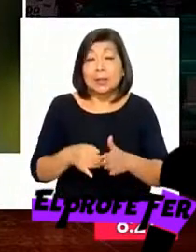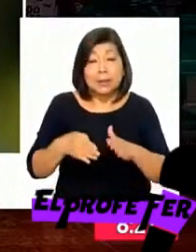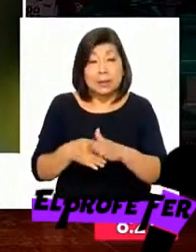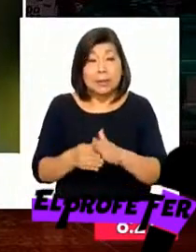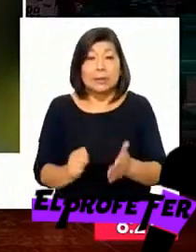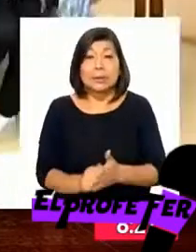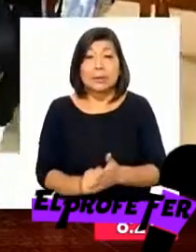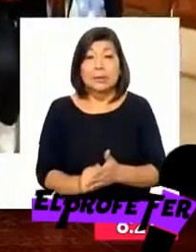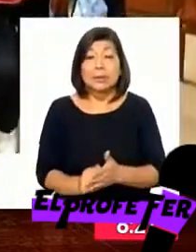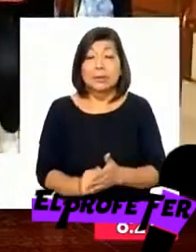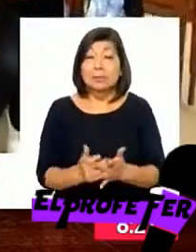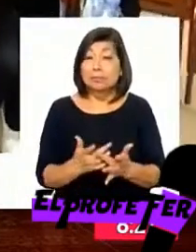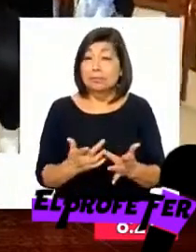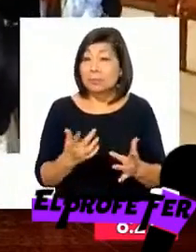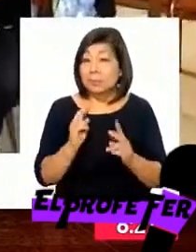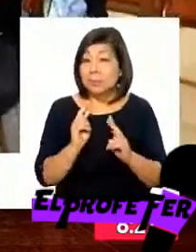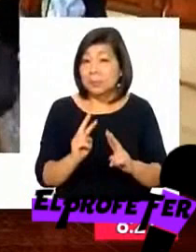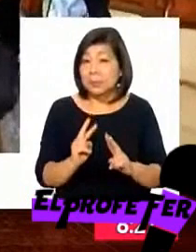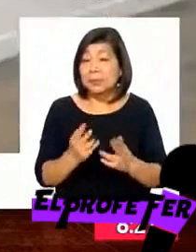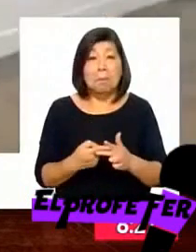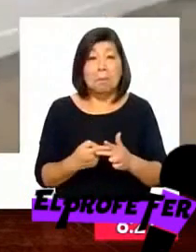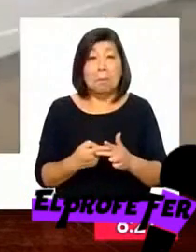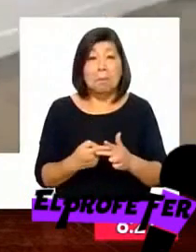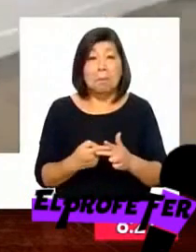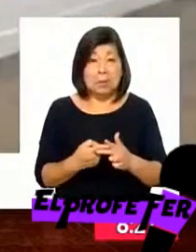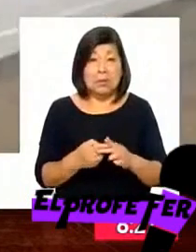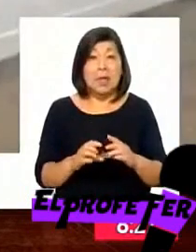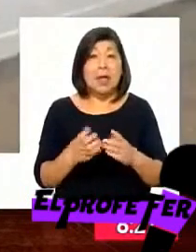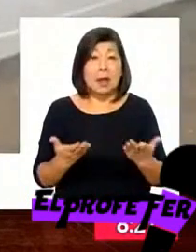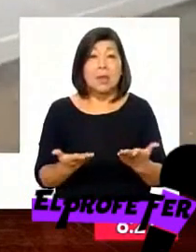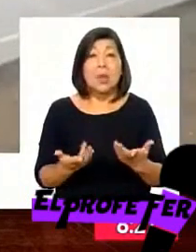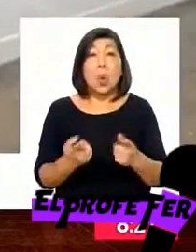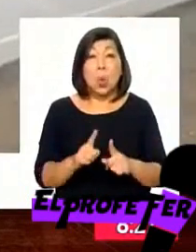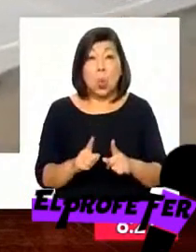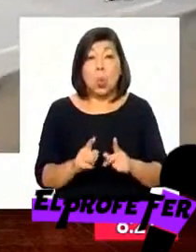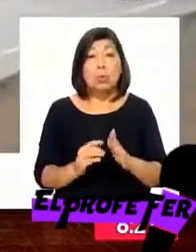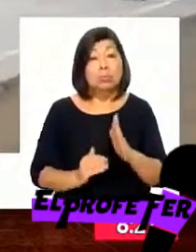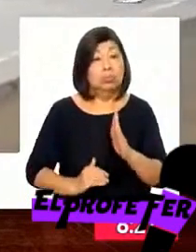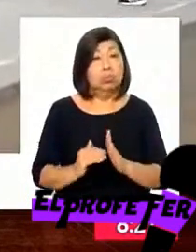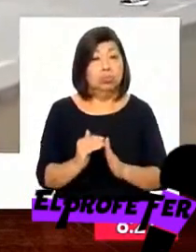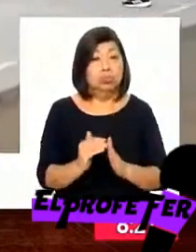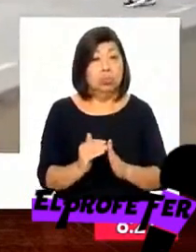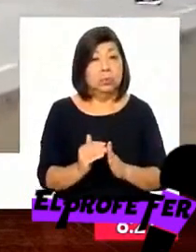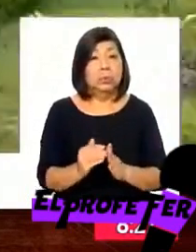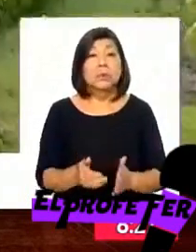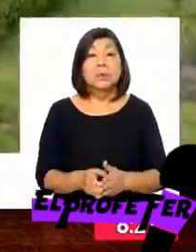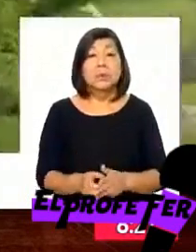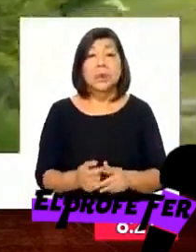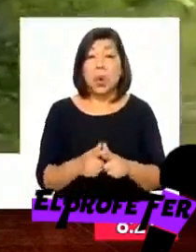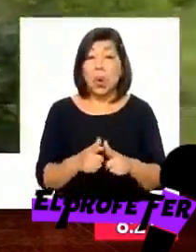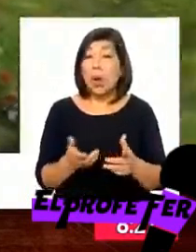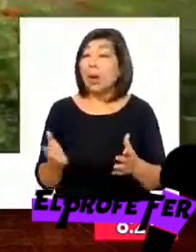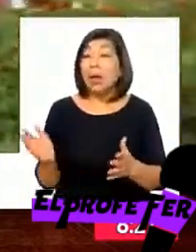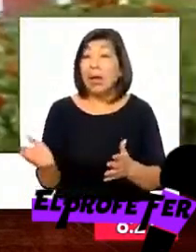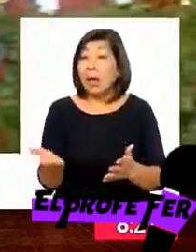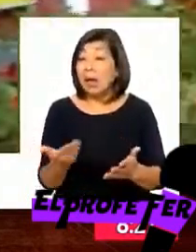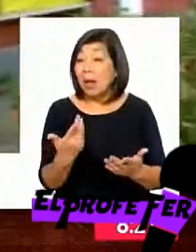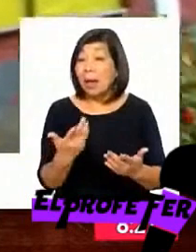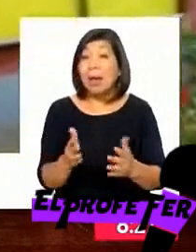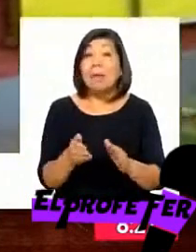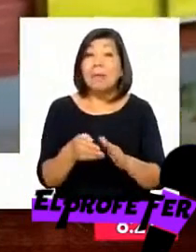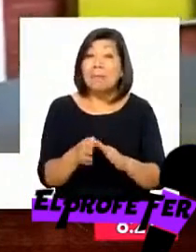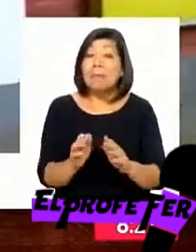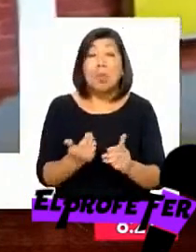la población damnificada, como hemos dicho, empezarán las clases en cuanto se supere la emergencia y los locales sean desocupados y